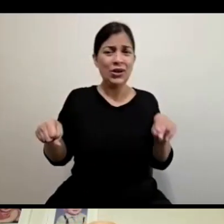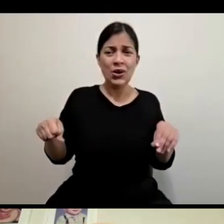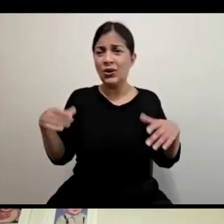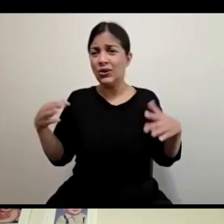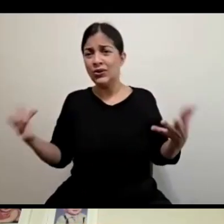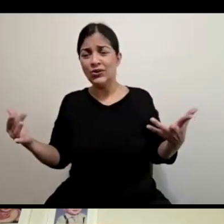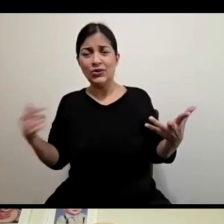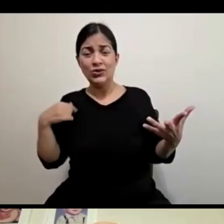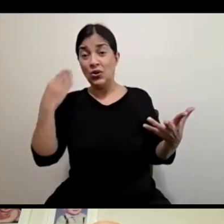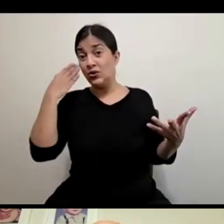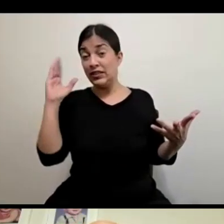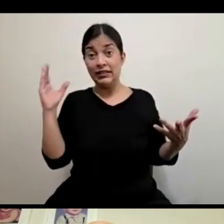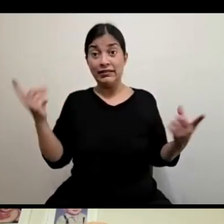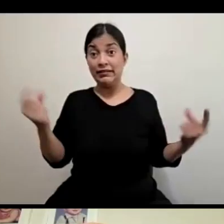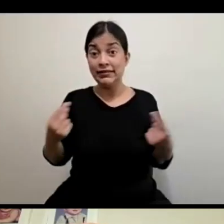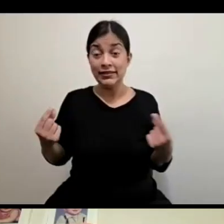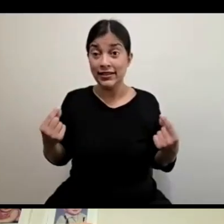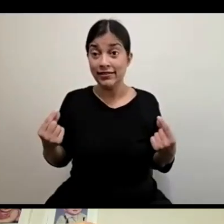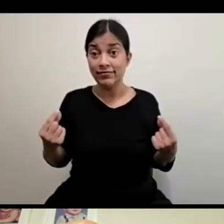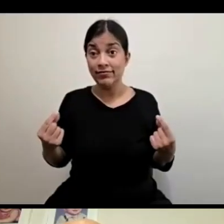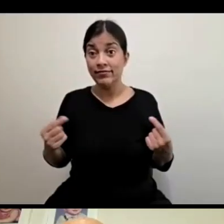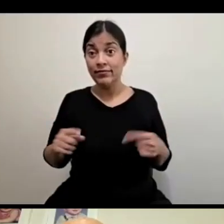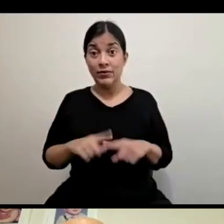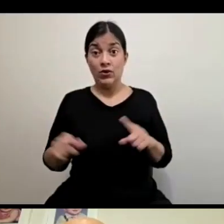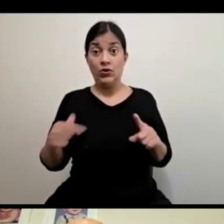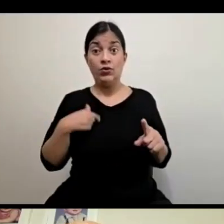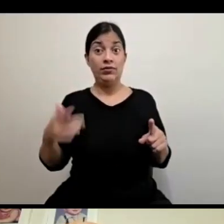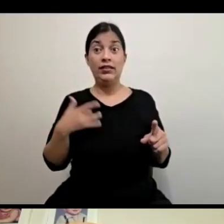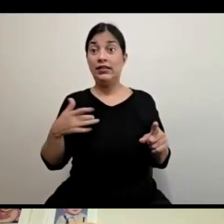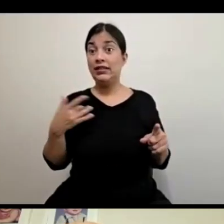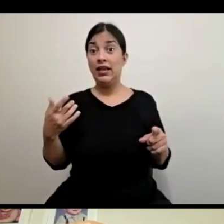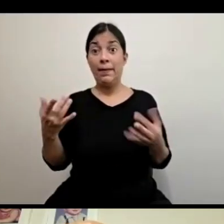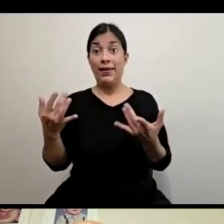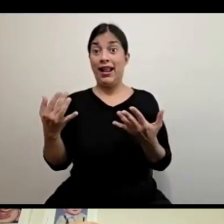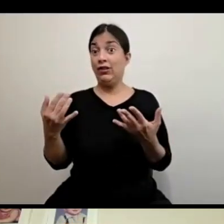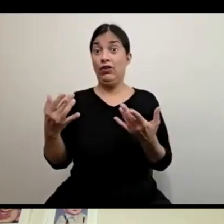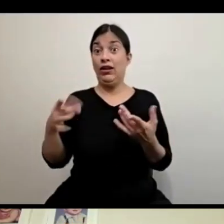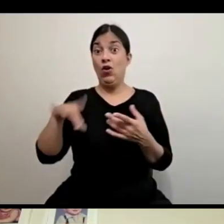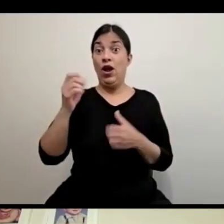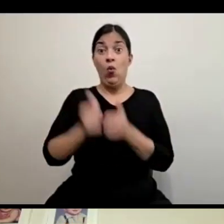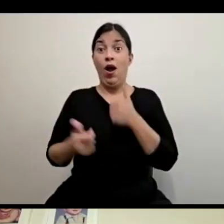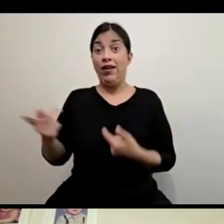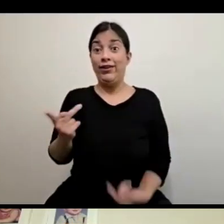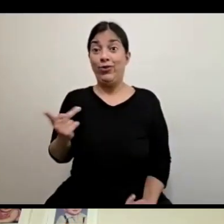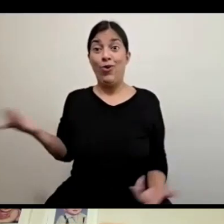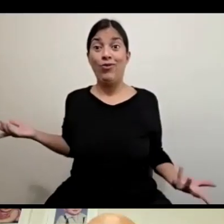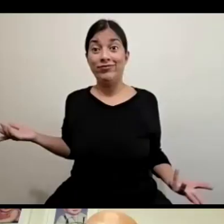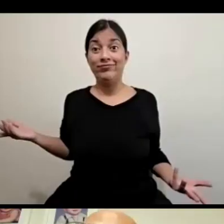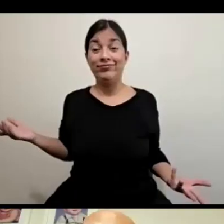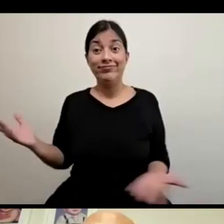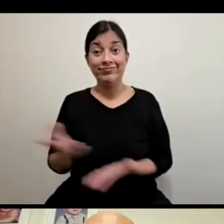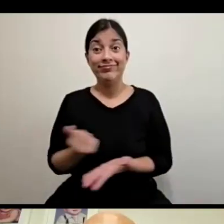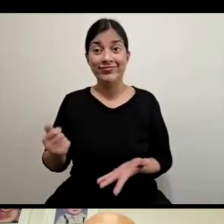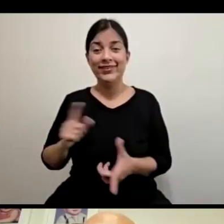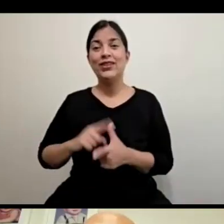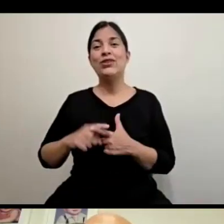real que estaban haciéndolo, yo no sé, pero decía, entonces yo ahí esperando que nos dieran a ver cuál de los 2 iba a hacer el papel. Y le tocó a Luis